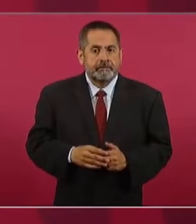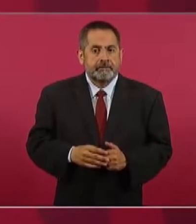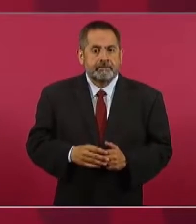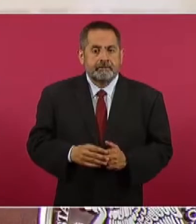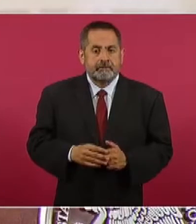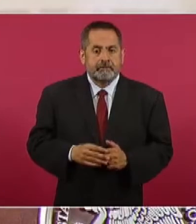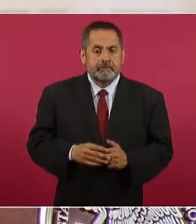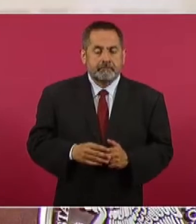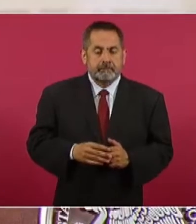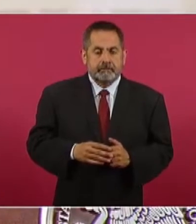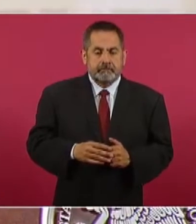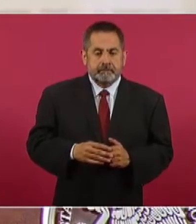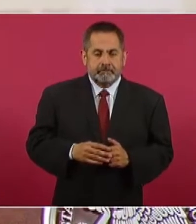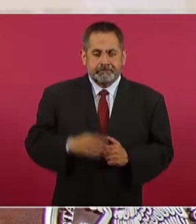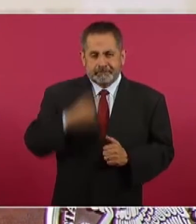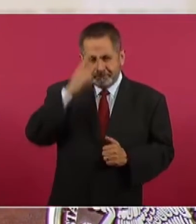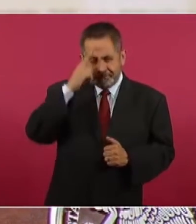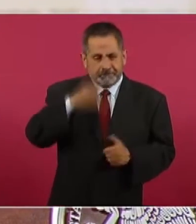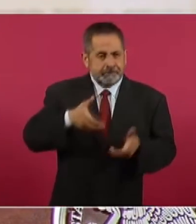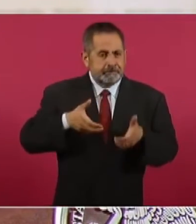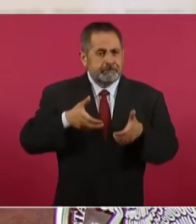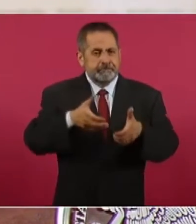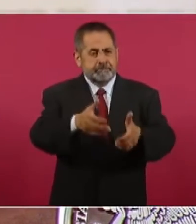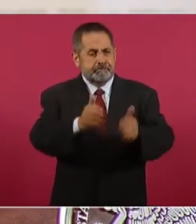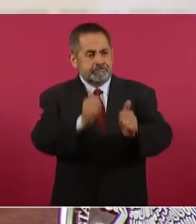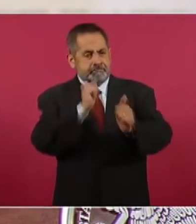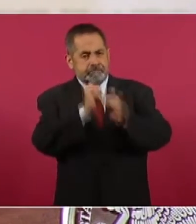la reparación de la carretera